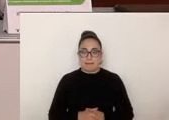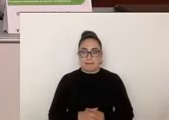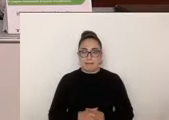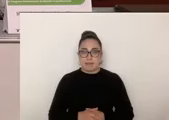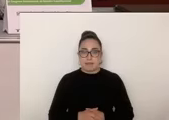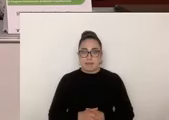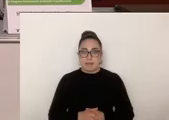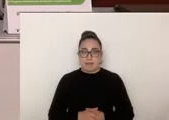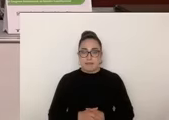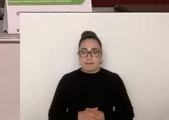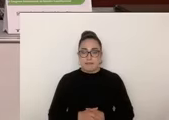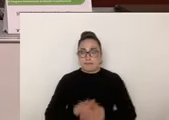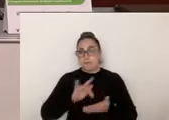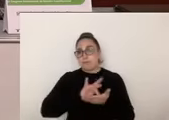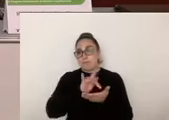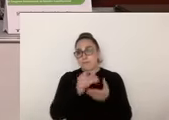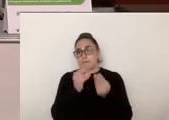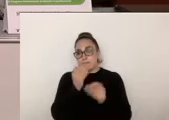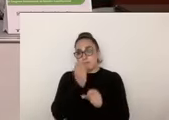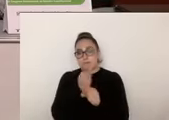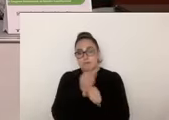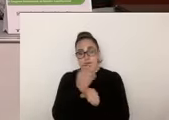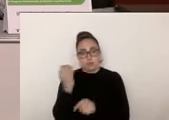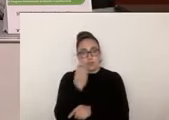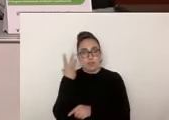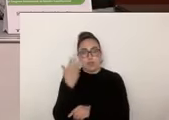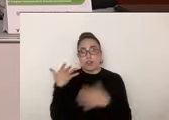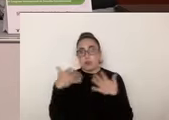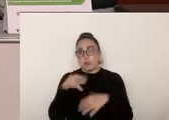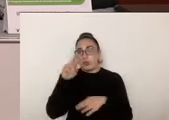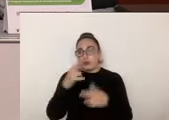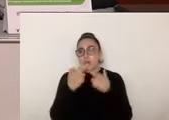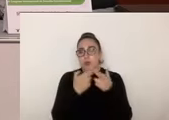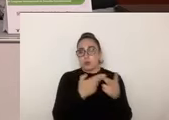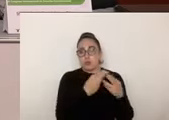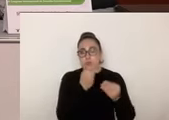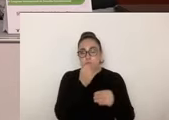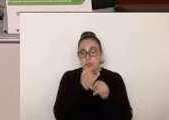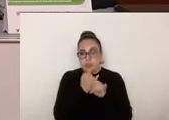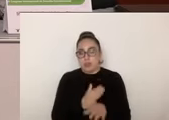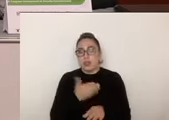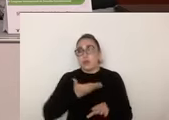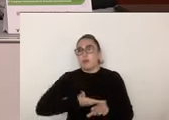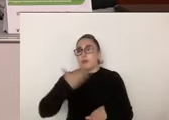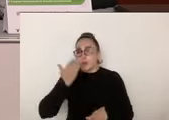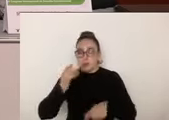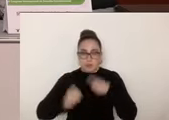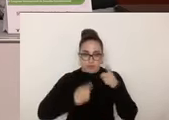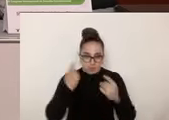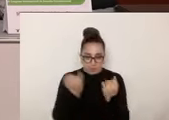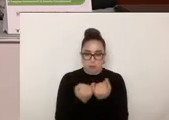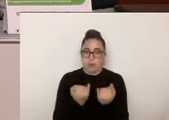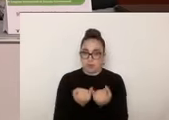Muy bien, pues gracias por esta conferencia tan profunda y debo decir tan divertida también.